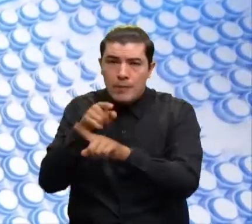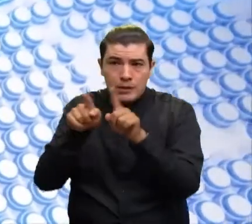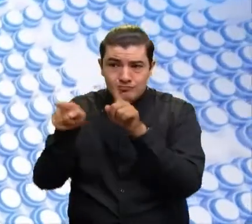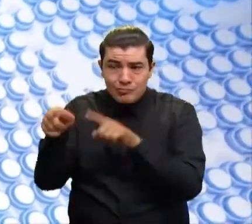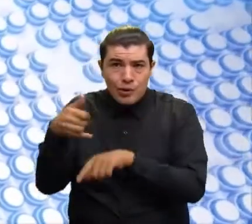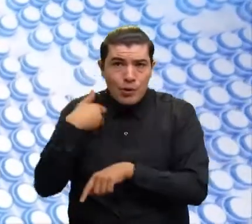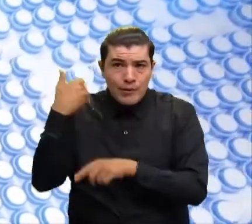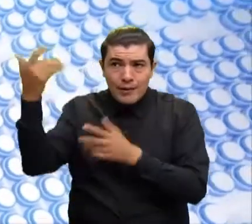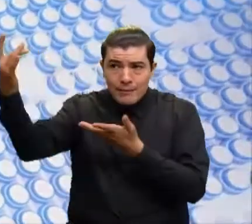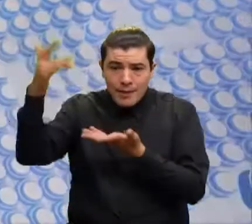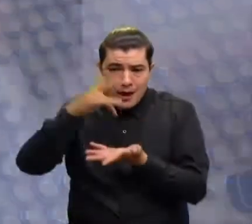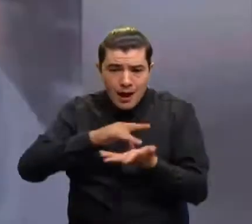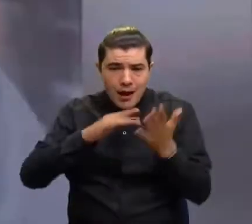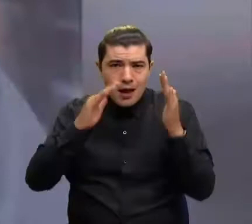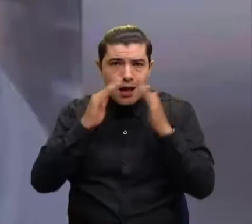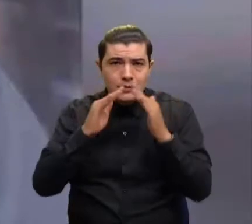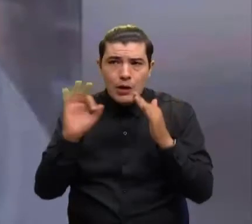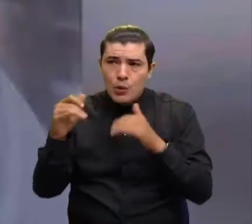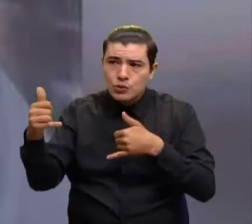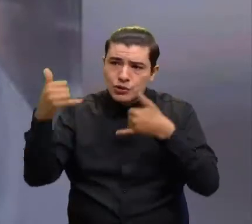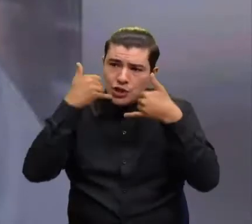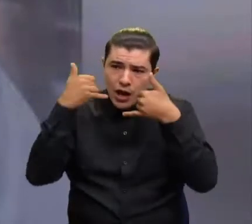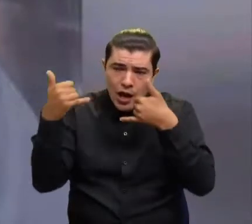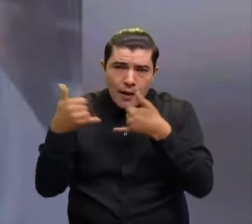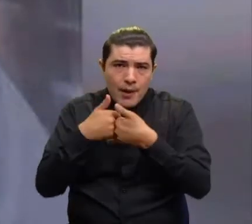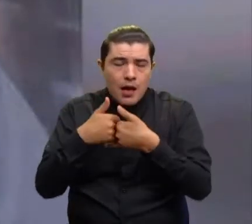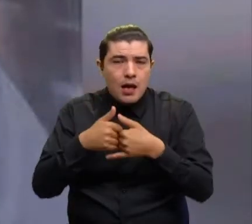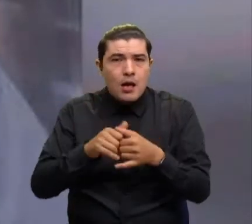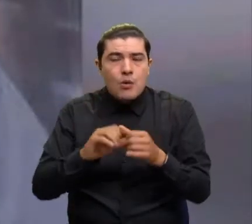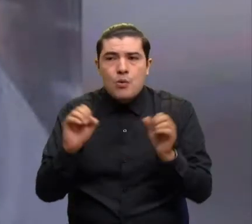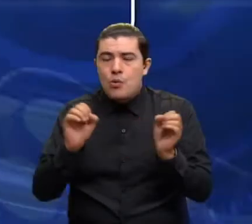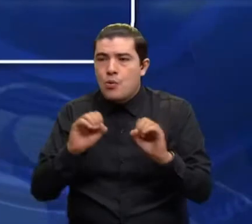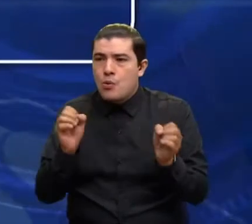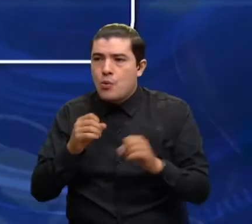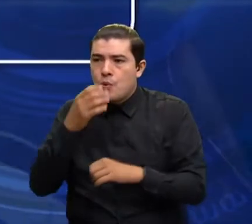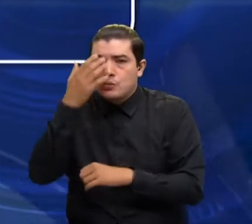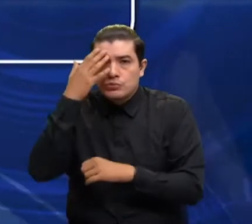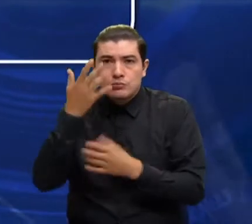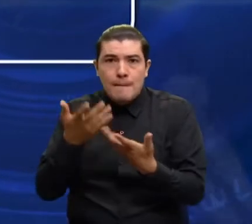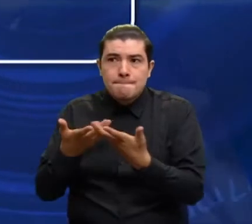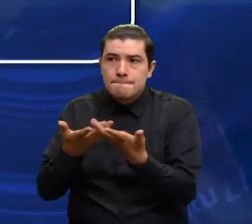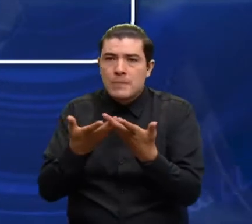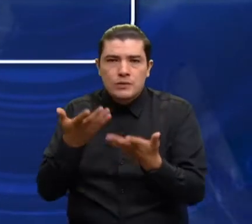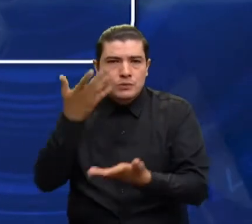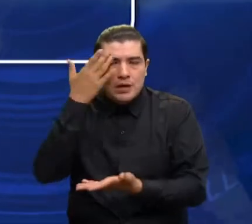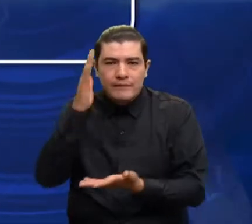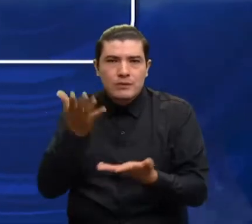ni se ha comunicado con nadie, ni ha llamado. No se sabe el paradero del joven.